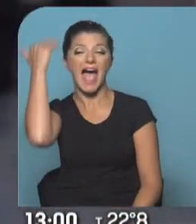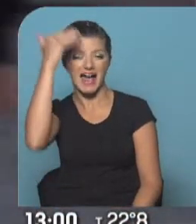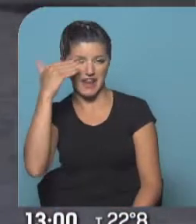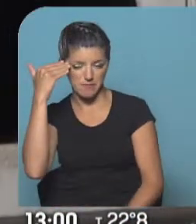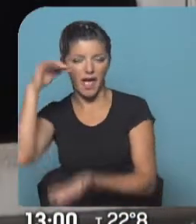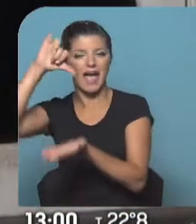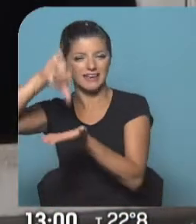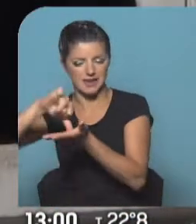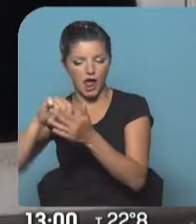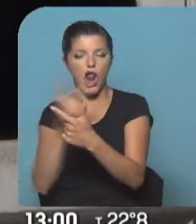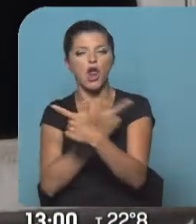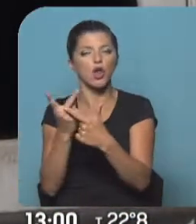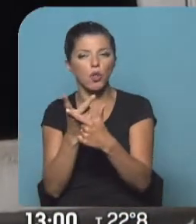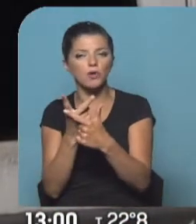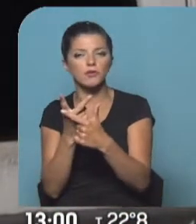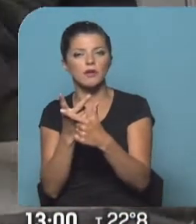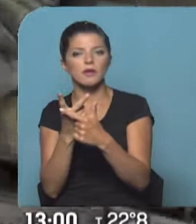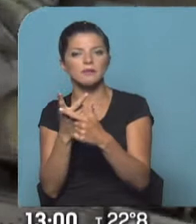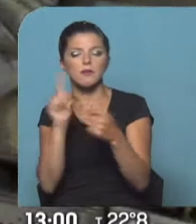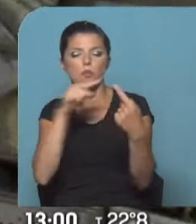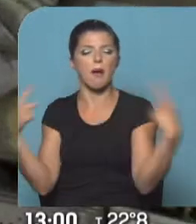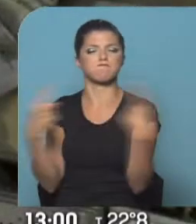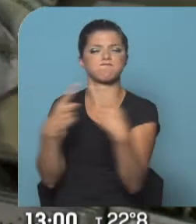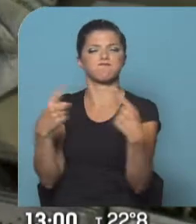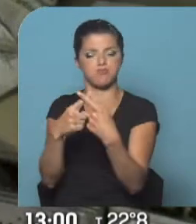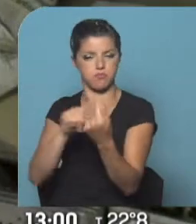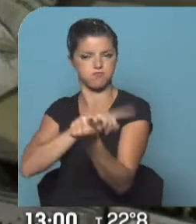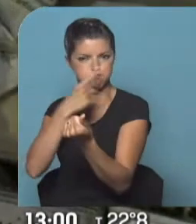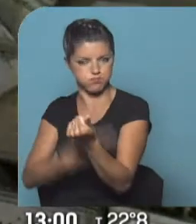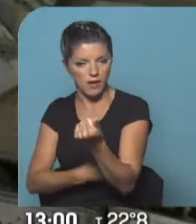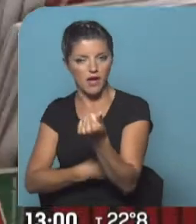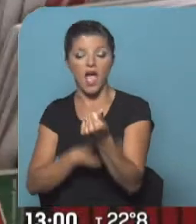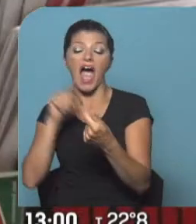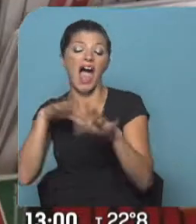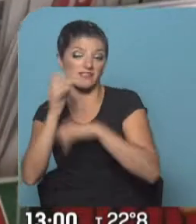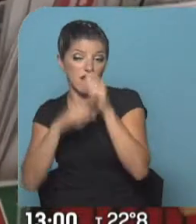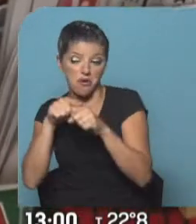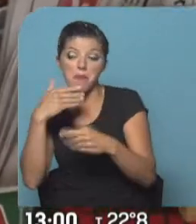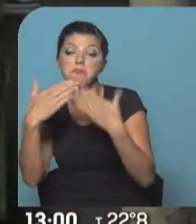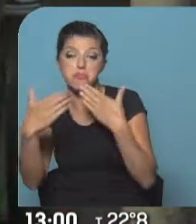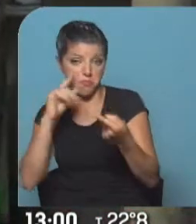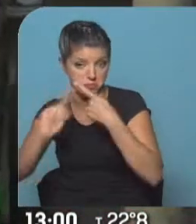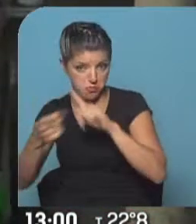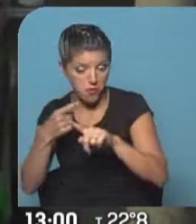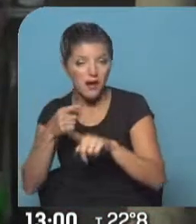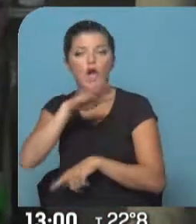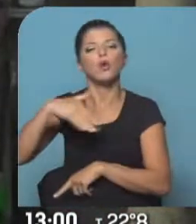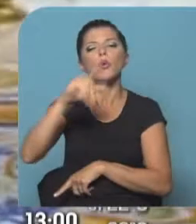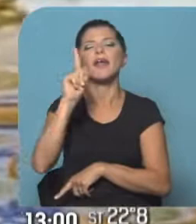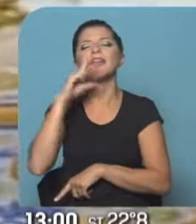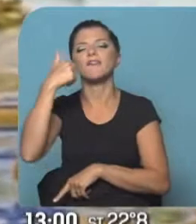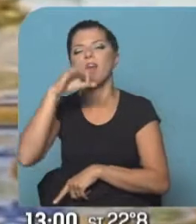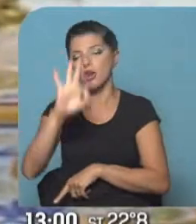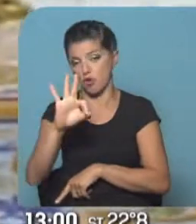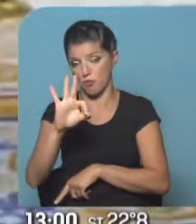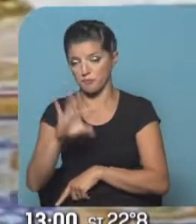Irán están librando una suerte de guerra por delegación, por el momento diplomática y verbal, utilizando al Líbano como escenario.